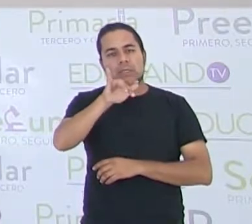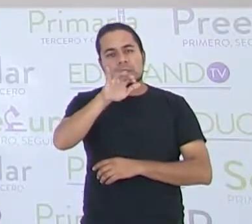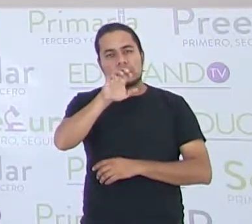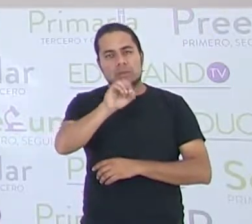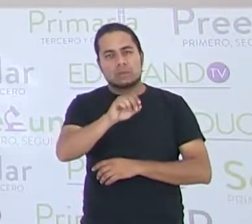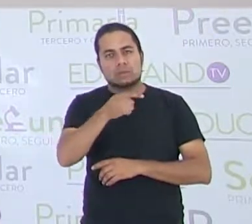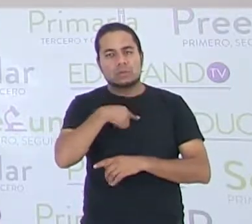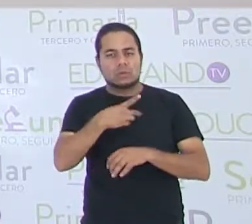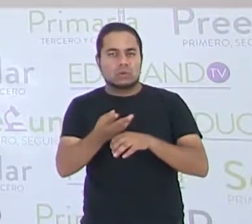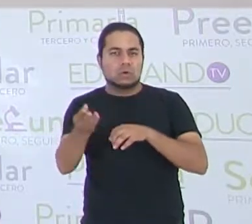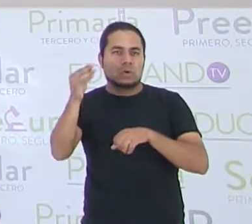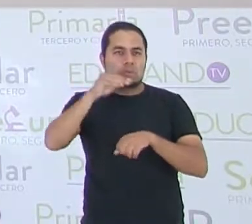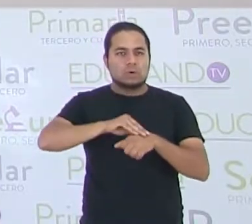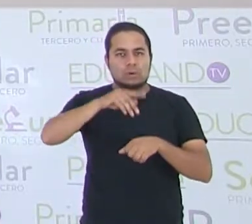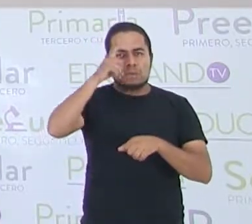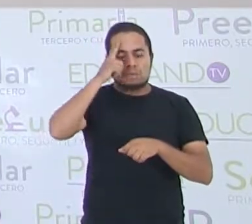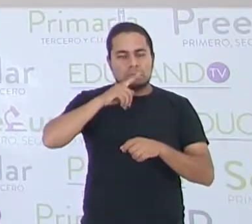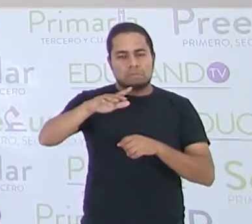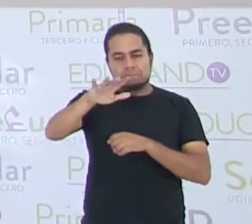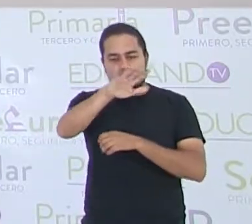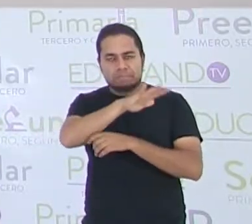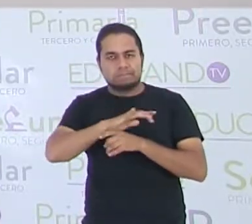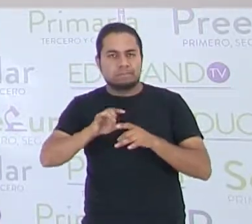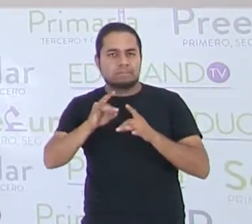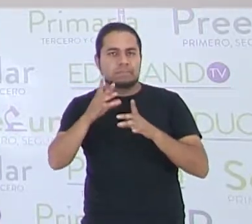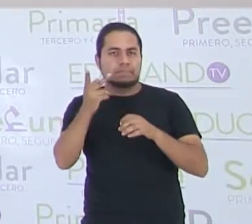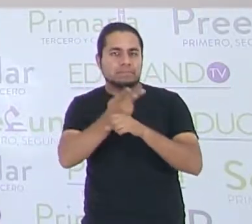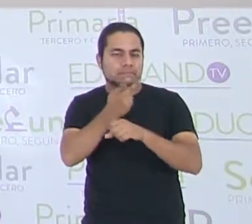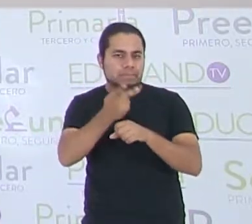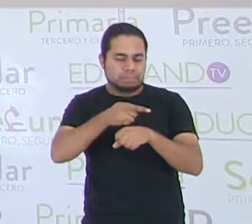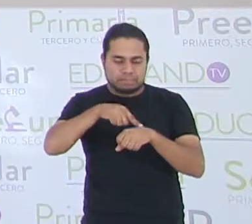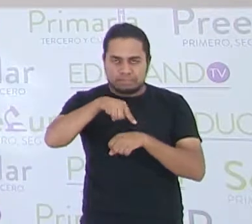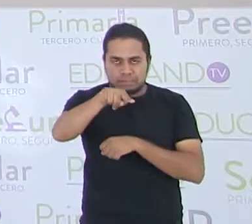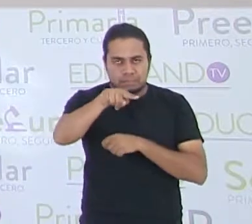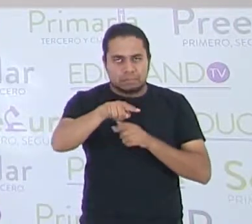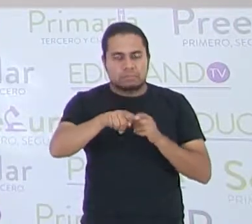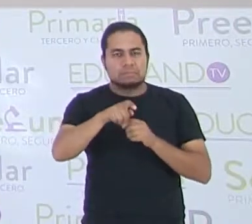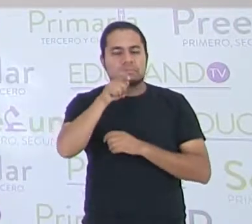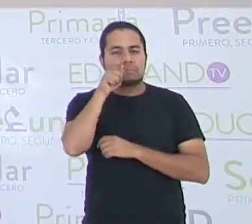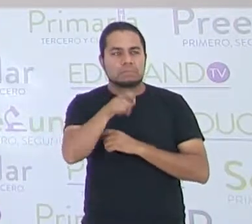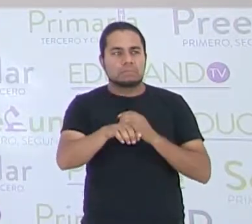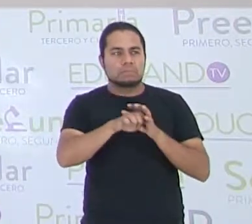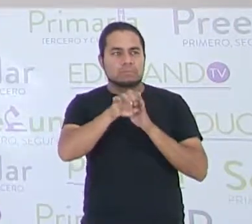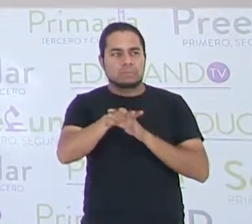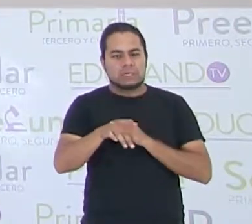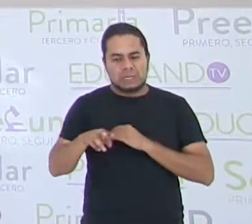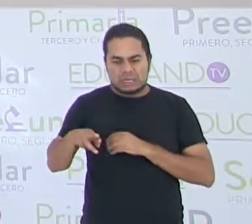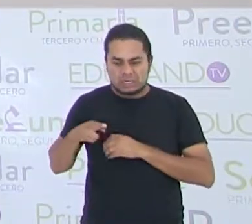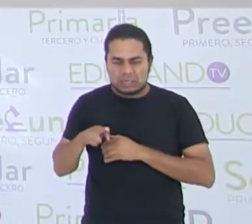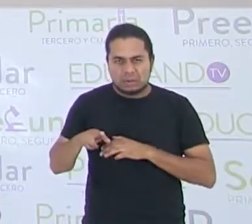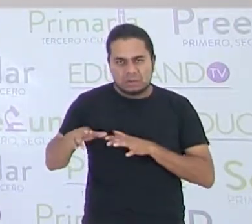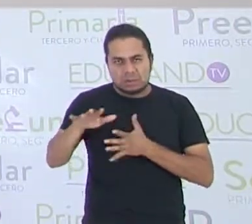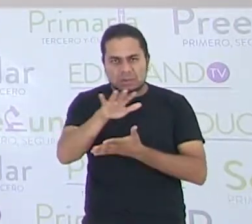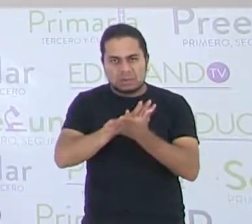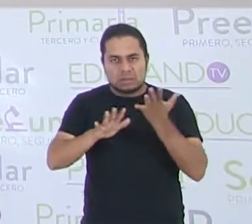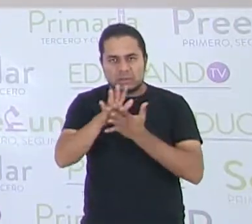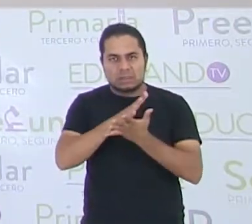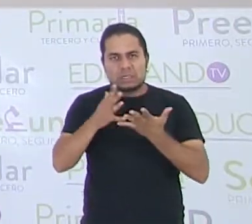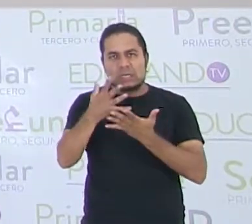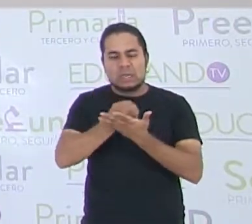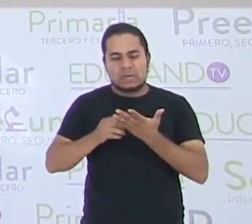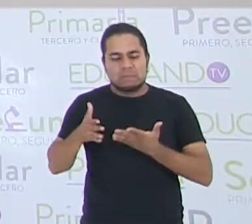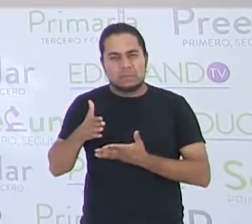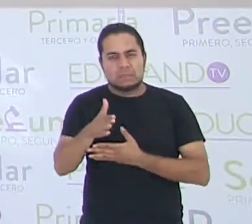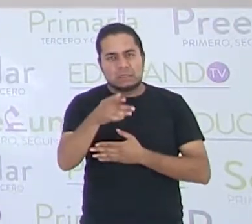este refrán a situaciones de la vida diaria. ¿Qué significa a río revuelto, ganancia de